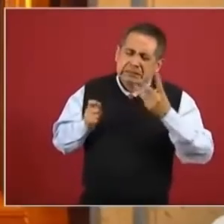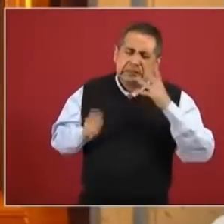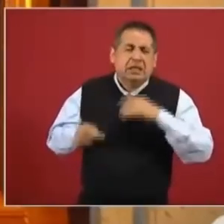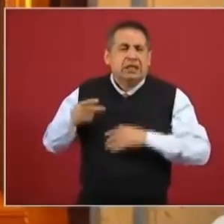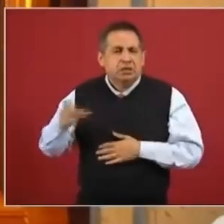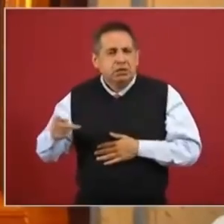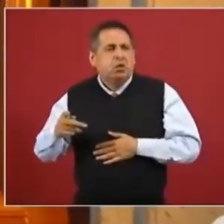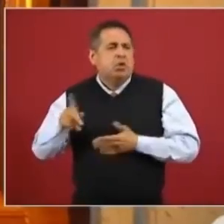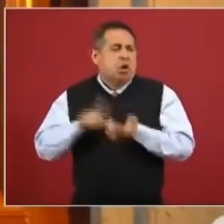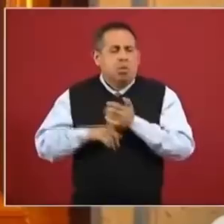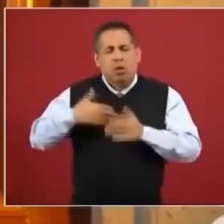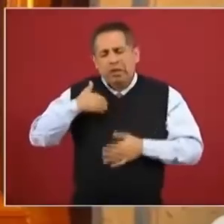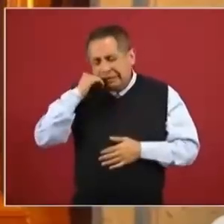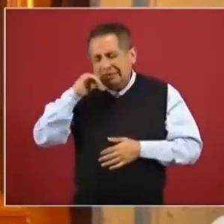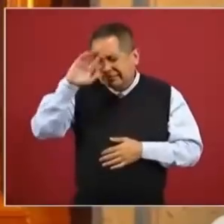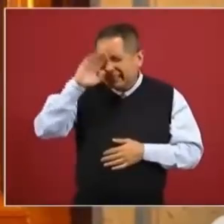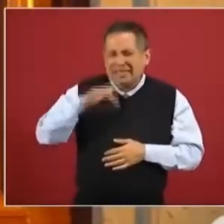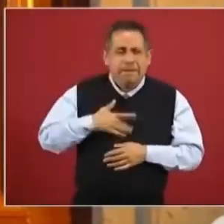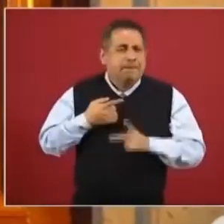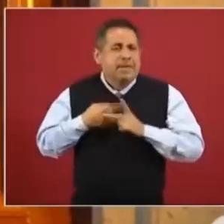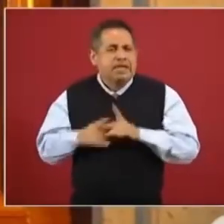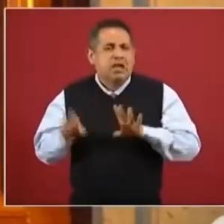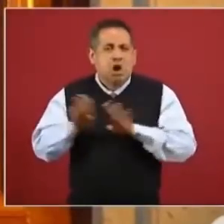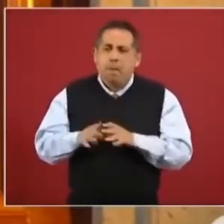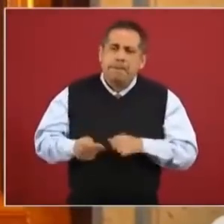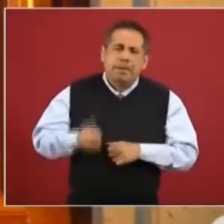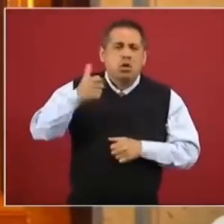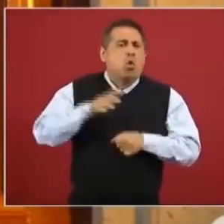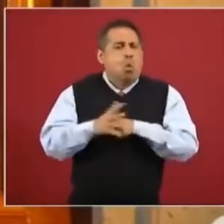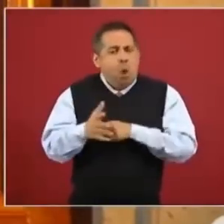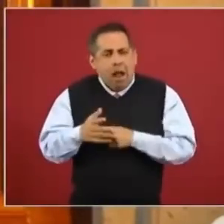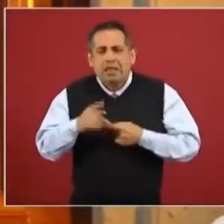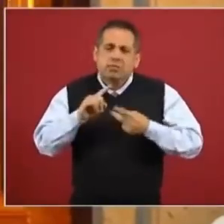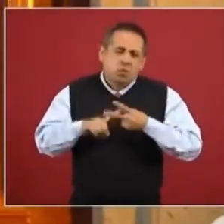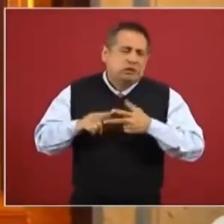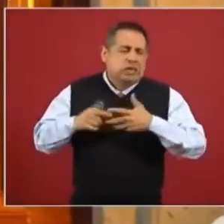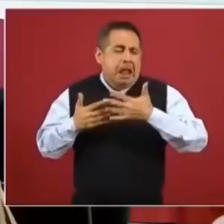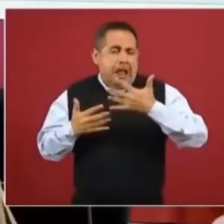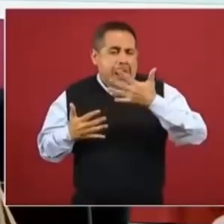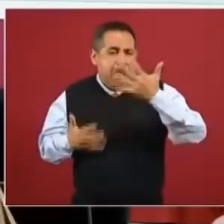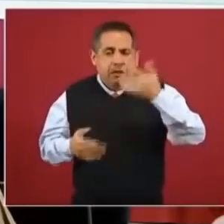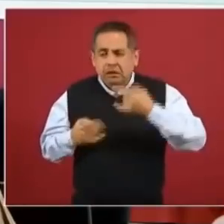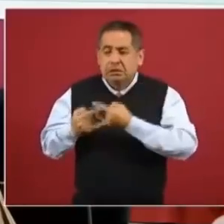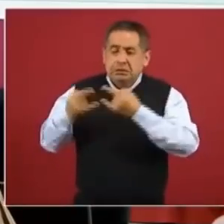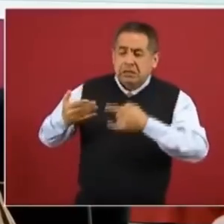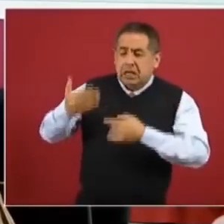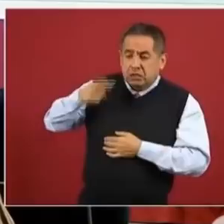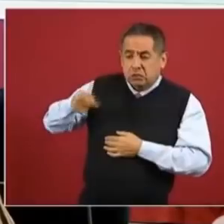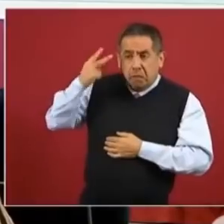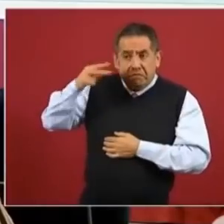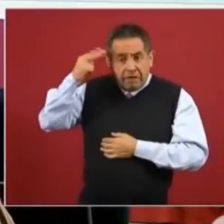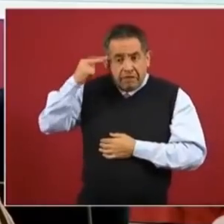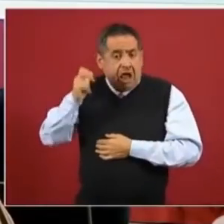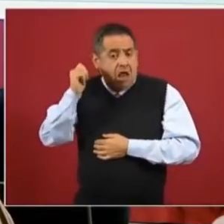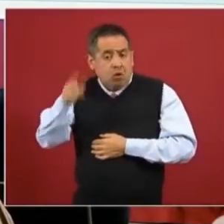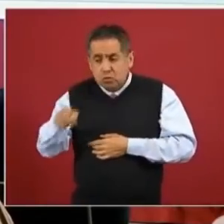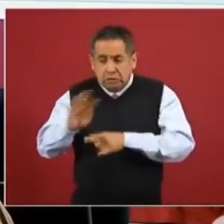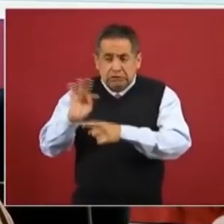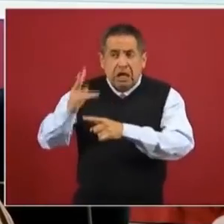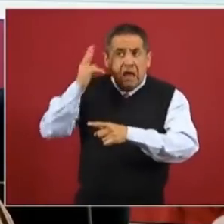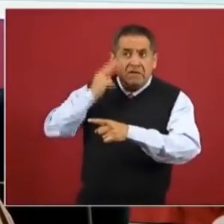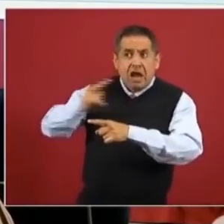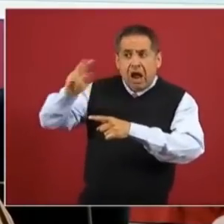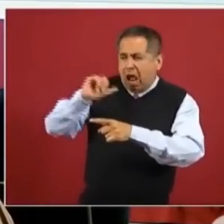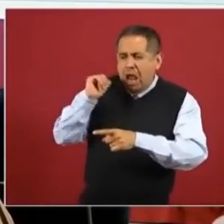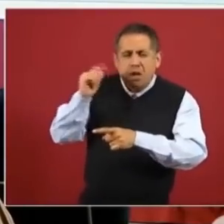mis signos y síntomas, cuándo empezaron, qué se dio primero, qué se dio después, antecedentes de viaje, viajé a algún